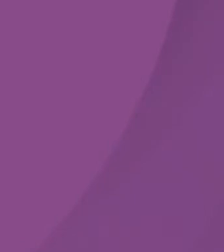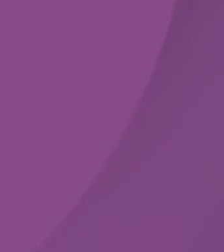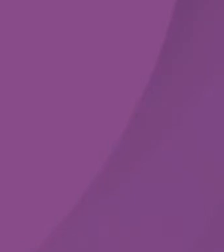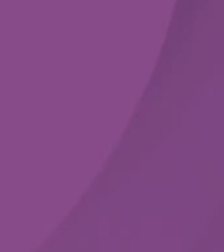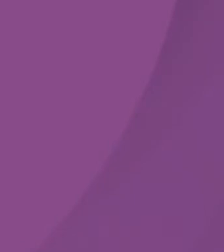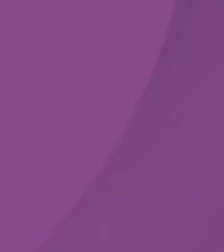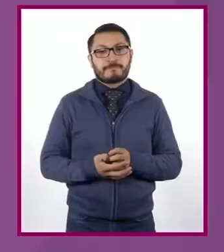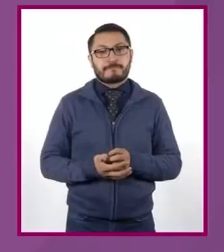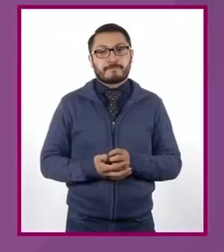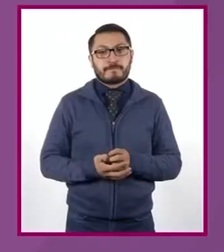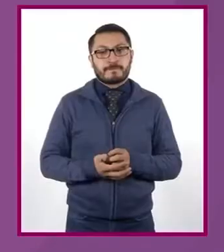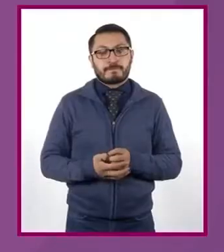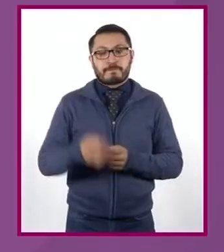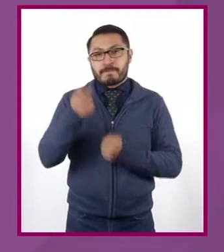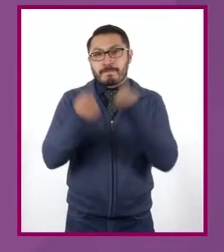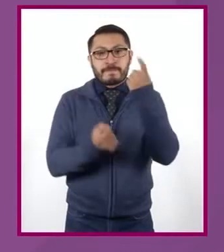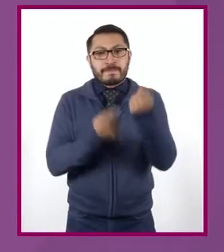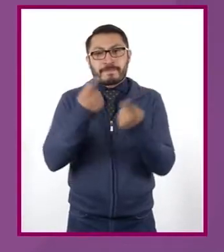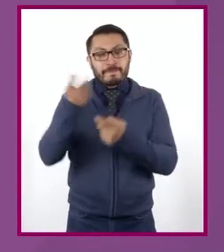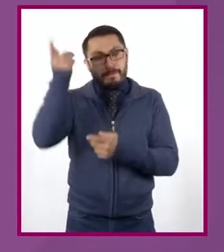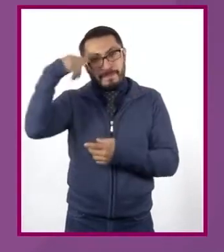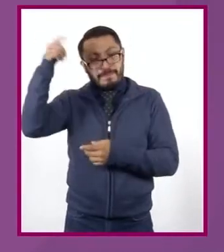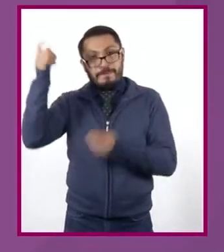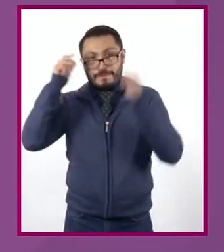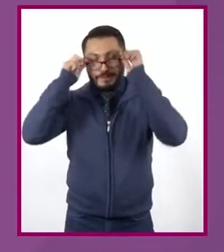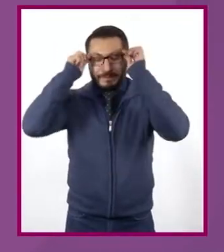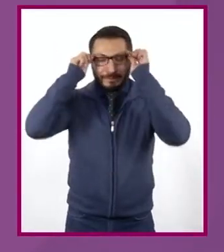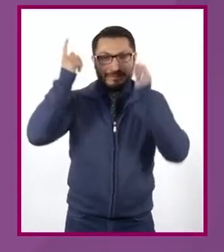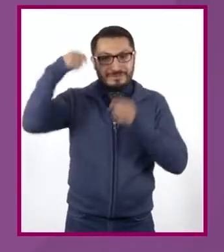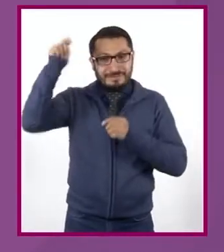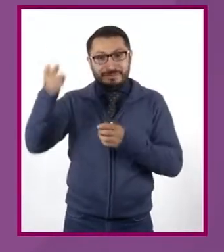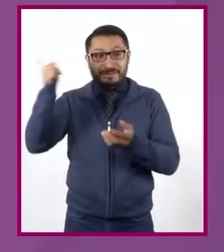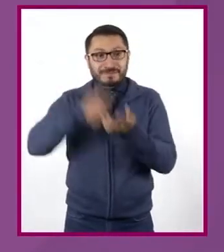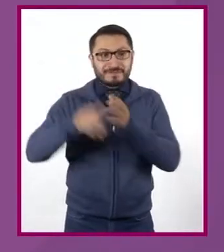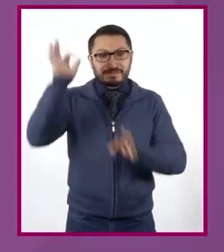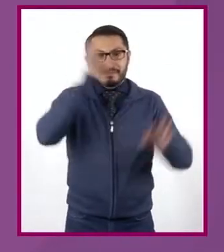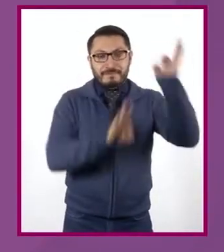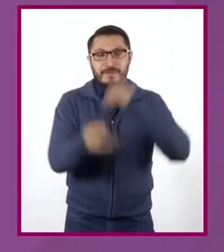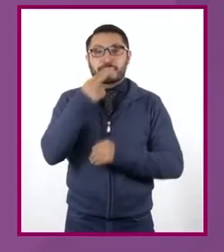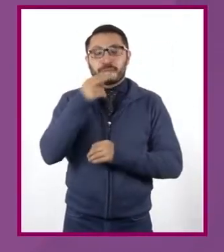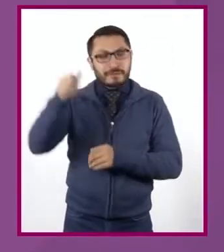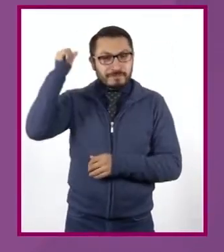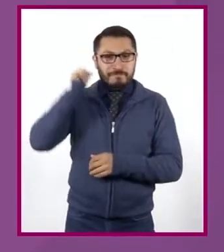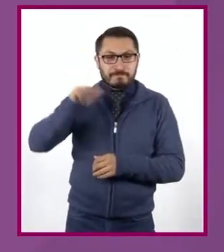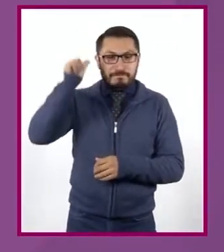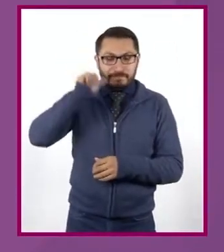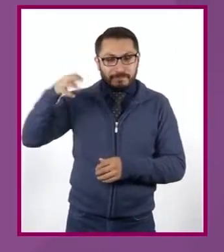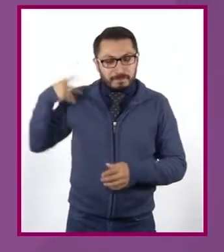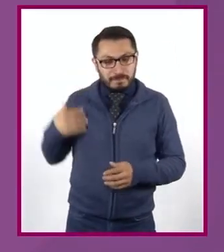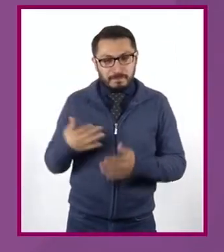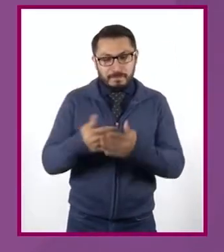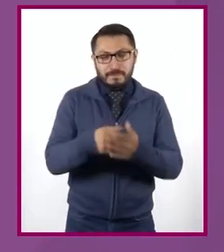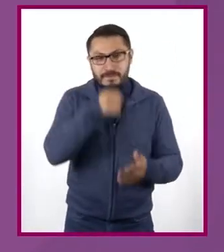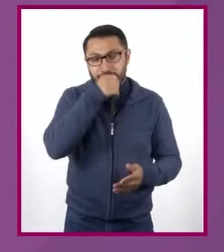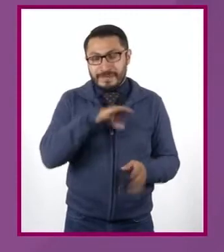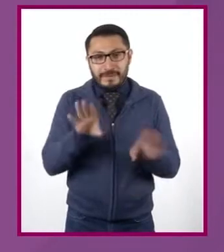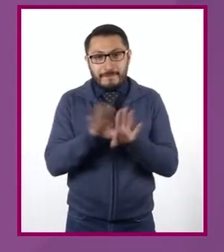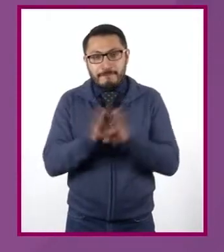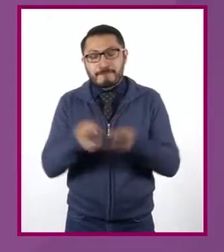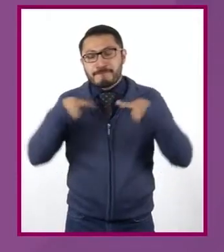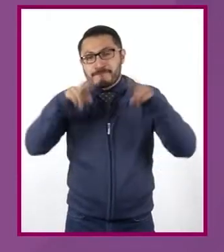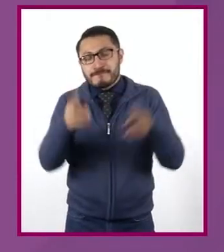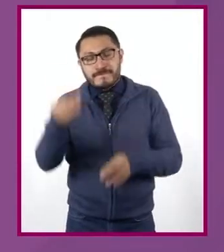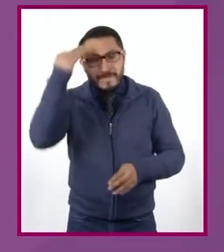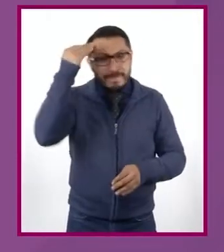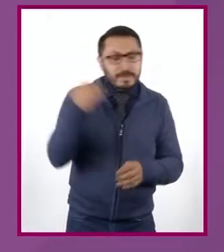Algunas teorías que se utilizaron en la física durante mucho tiempo fueron complementadas como resultado de observaciones y mediciones